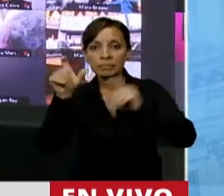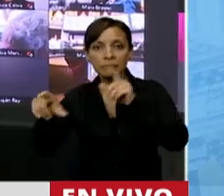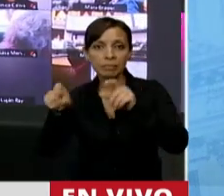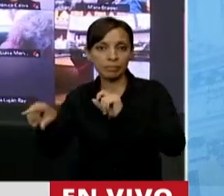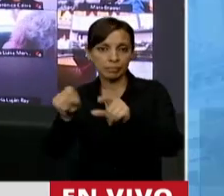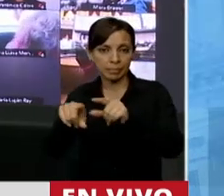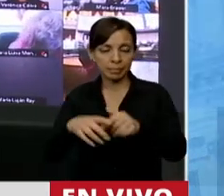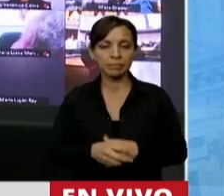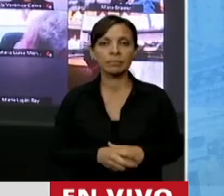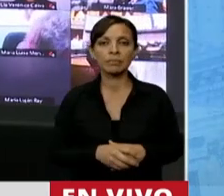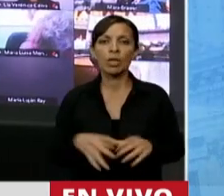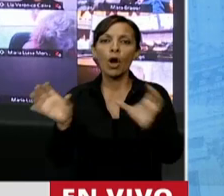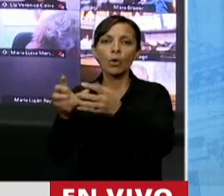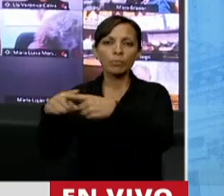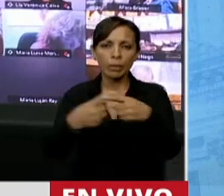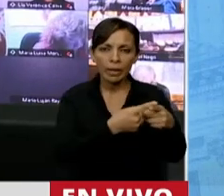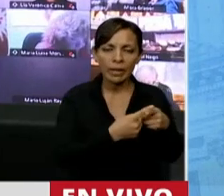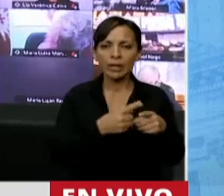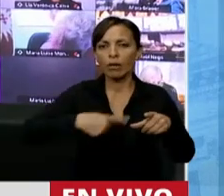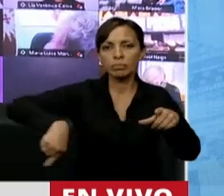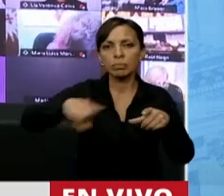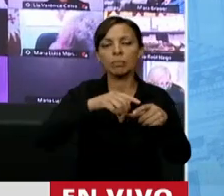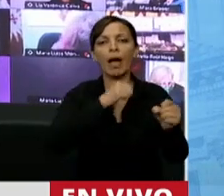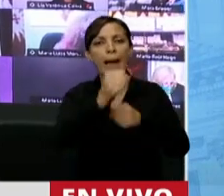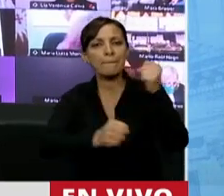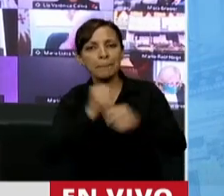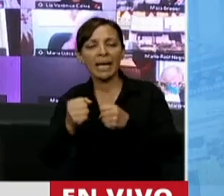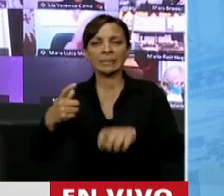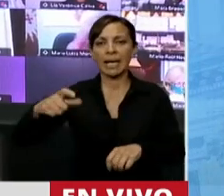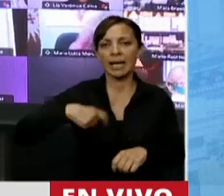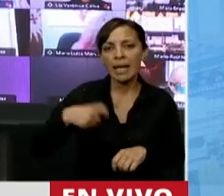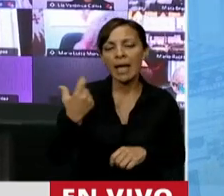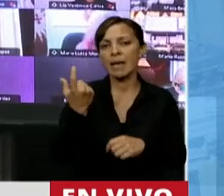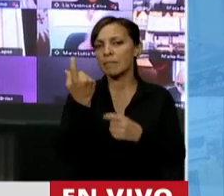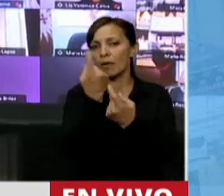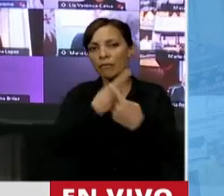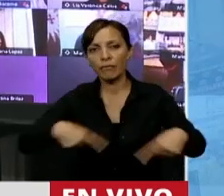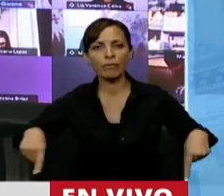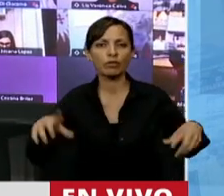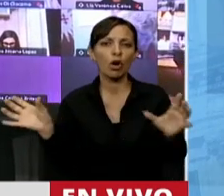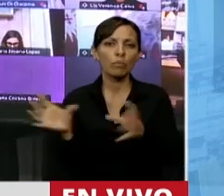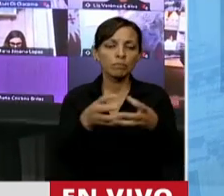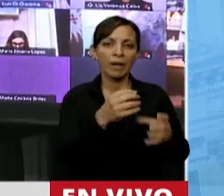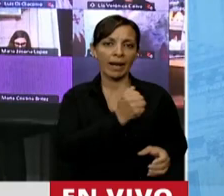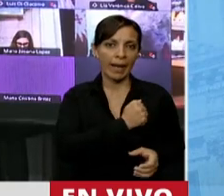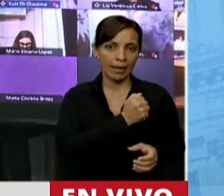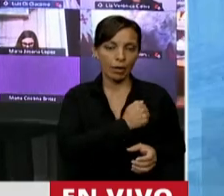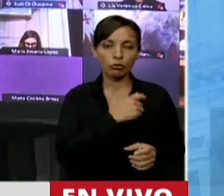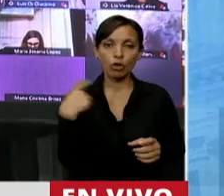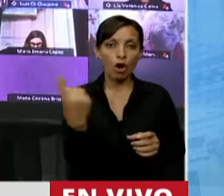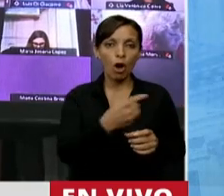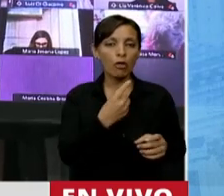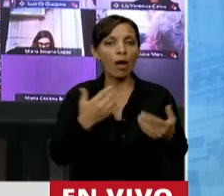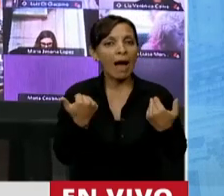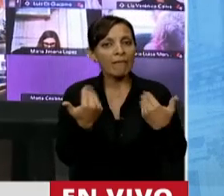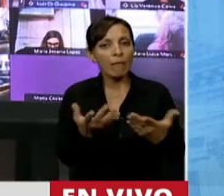particular. Todos los partidos políticos, todas las cámaras empresarias, todos los gremios, todos los credos religiosos estamos a